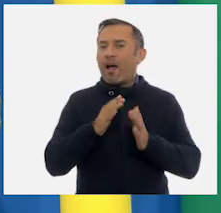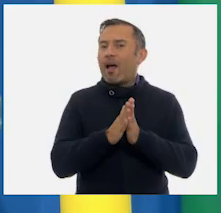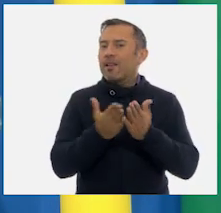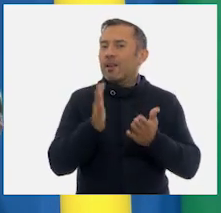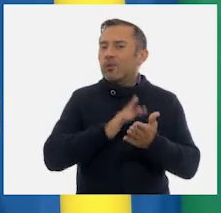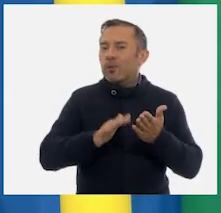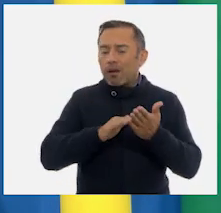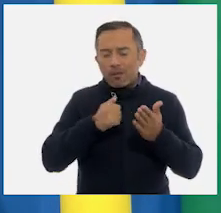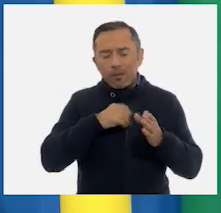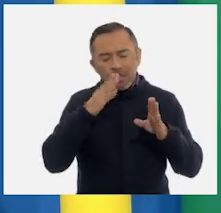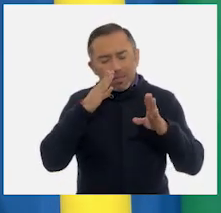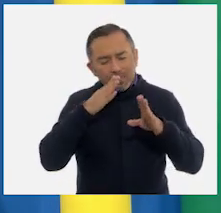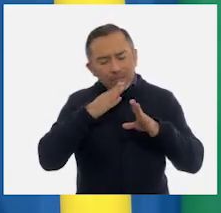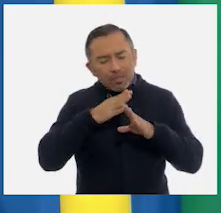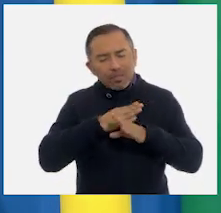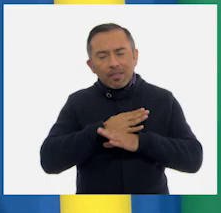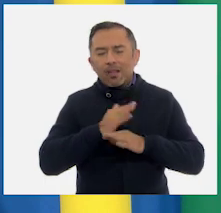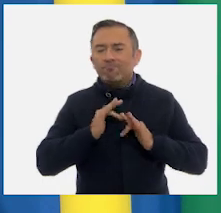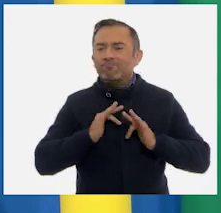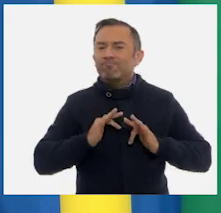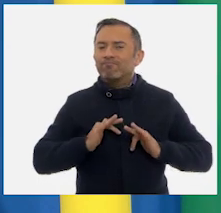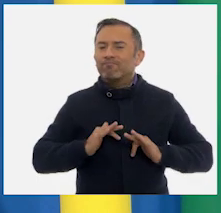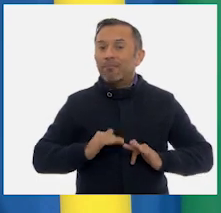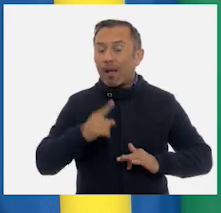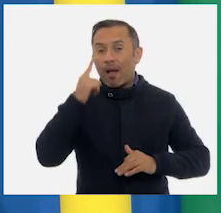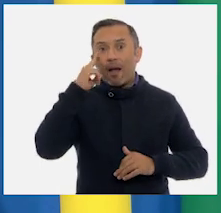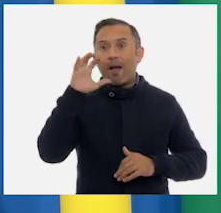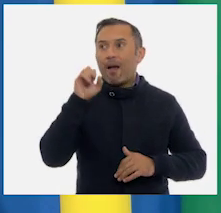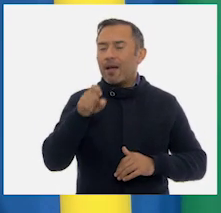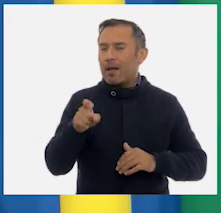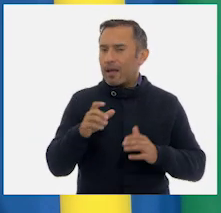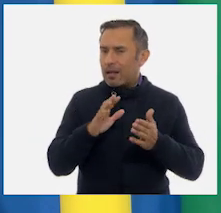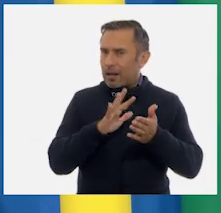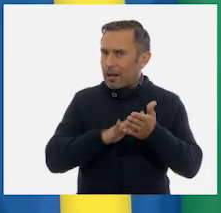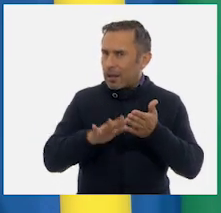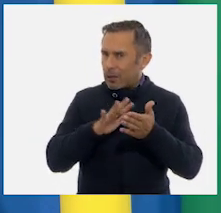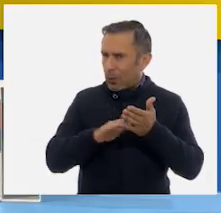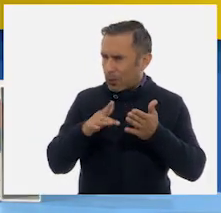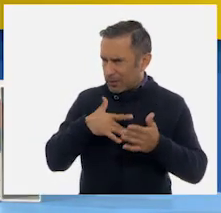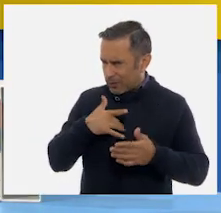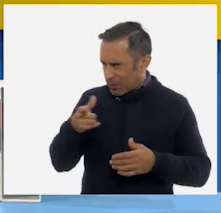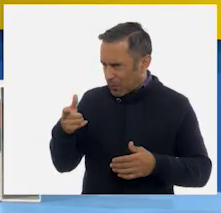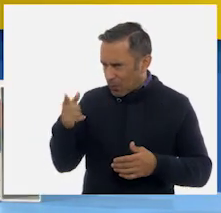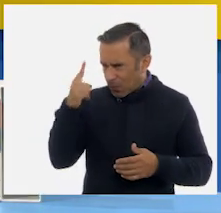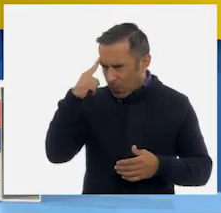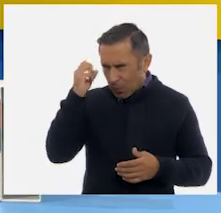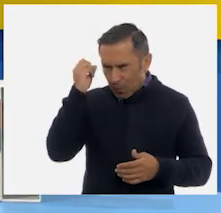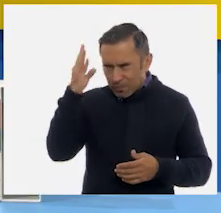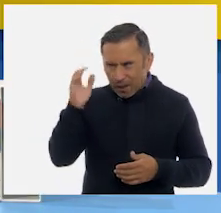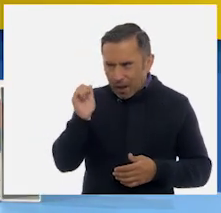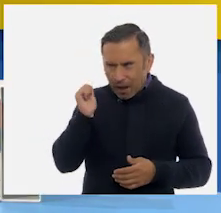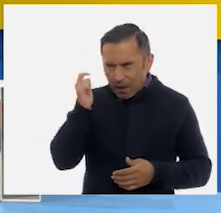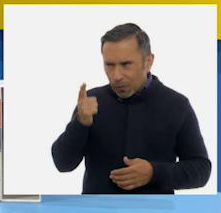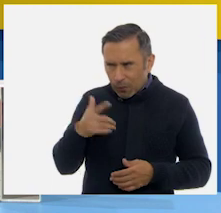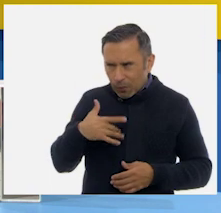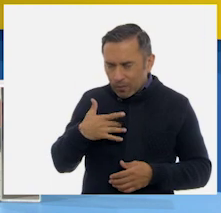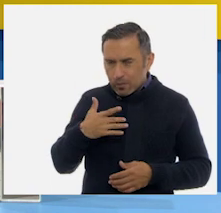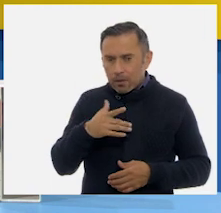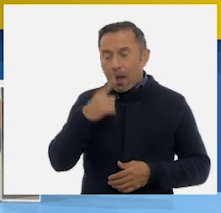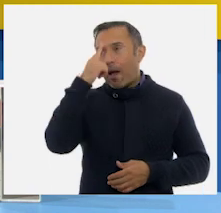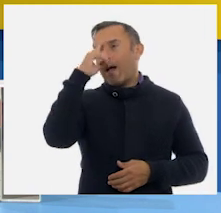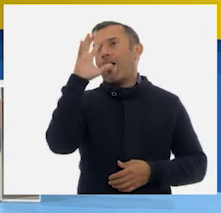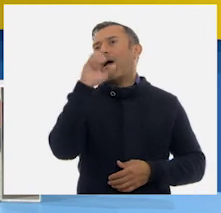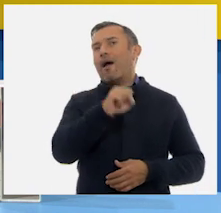de leer, ¿no tiene la impresión de que algo se nos está olvidando? Ah, sí. Muchas gracias por